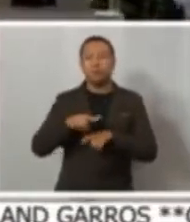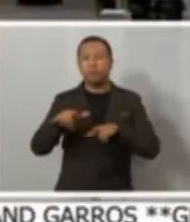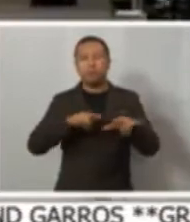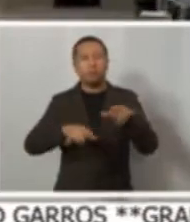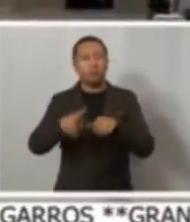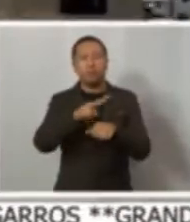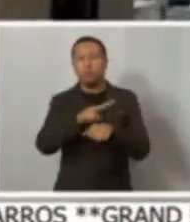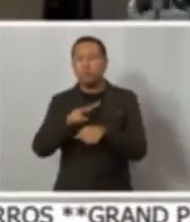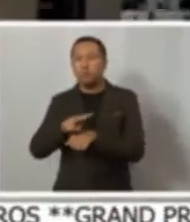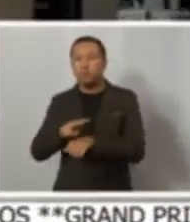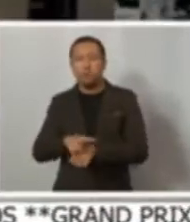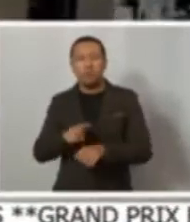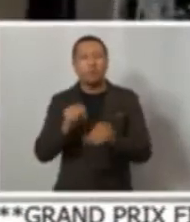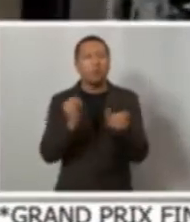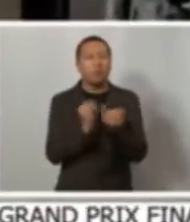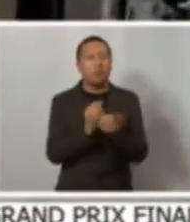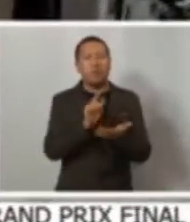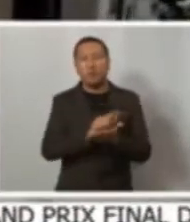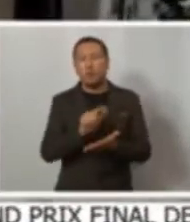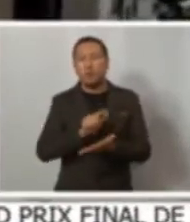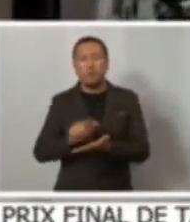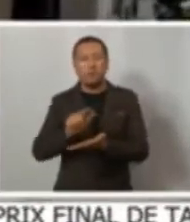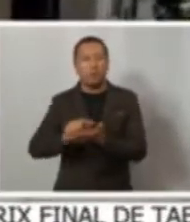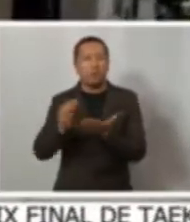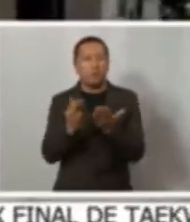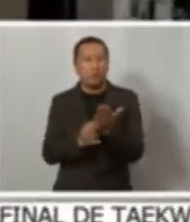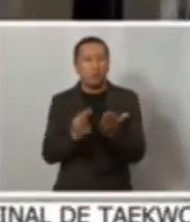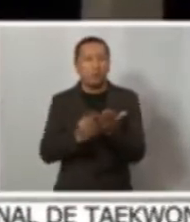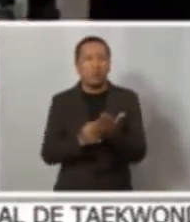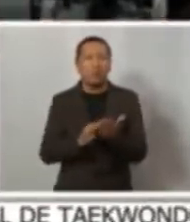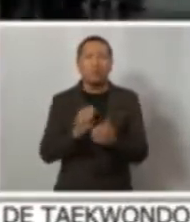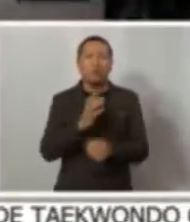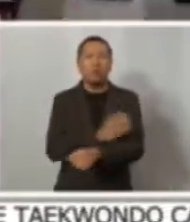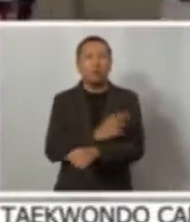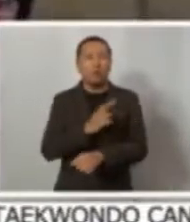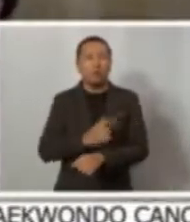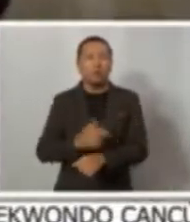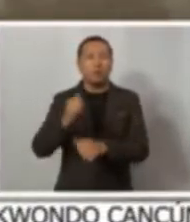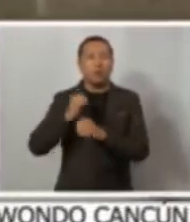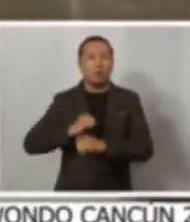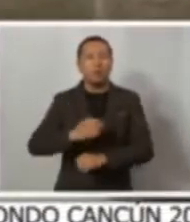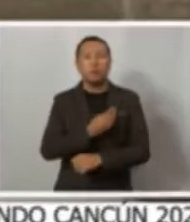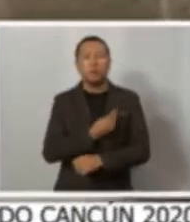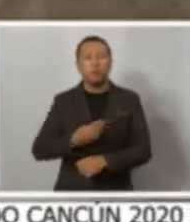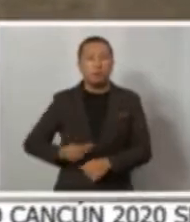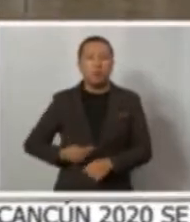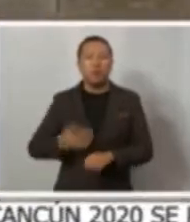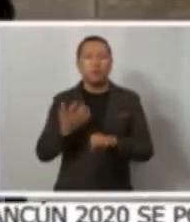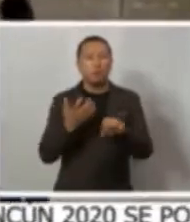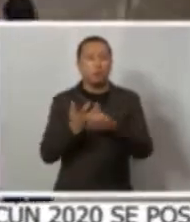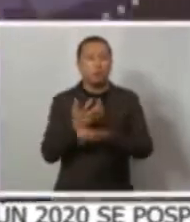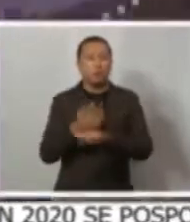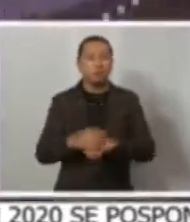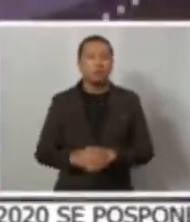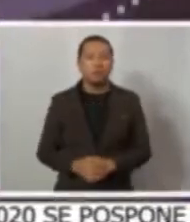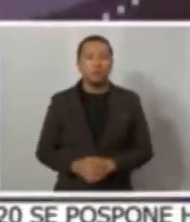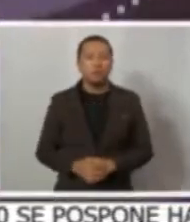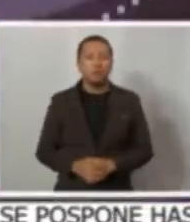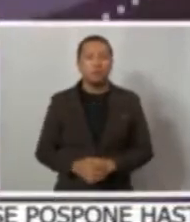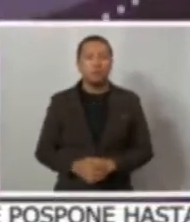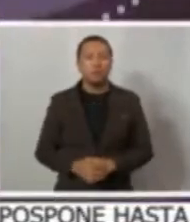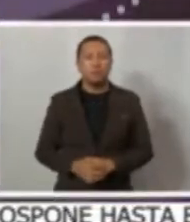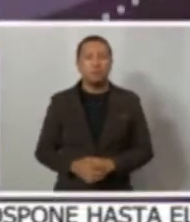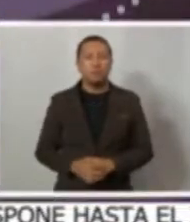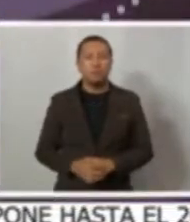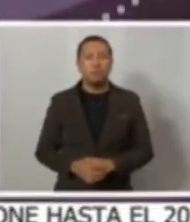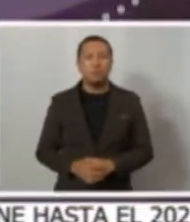realizaron también la limpieza de alcantarillas en coordinación con las autoridades municipales y estatales. Y